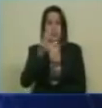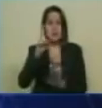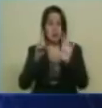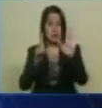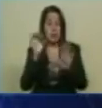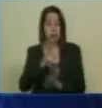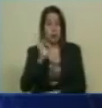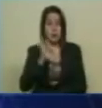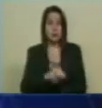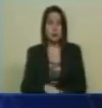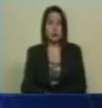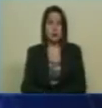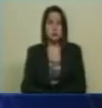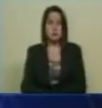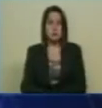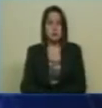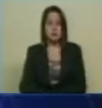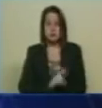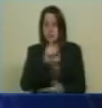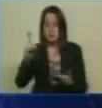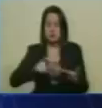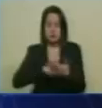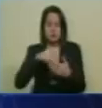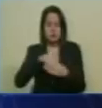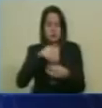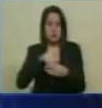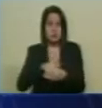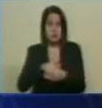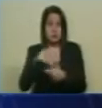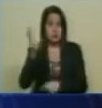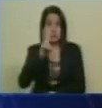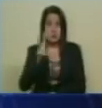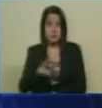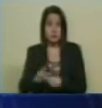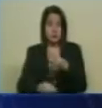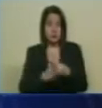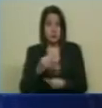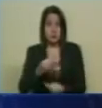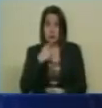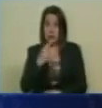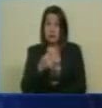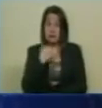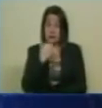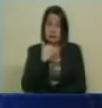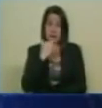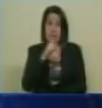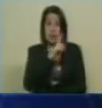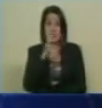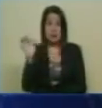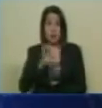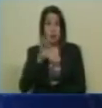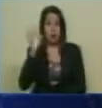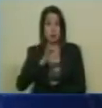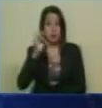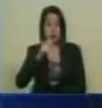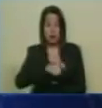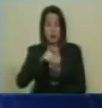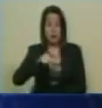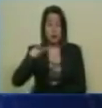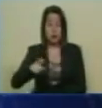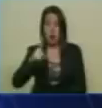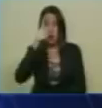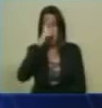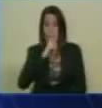47.36% del padrón electoral, que en Venezuela implica casi un 100% de las personas en edad de